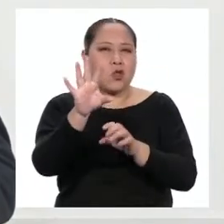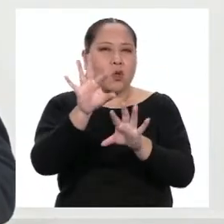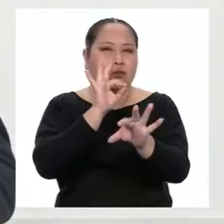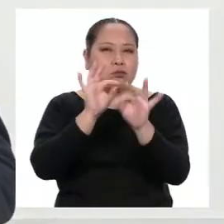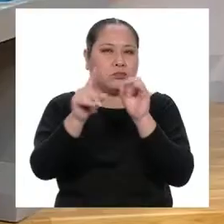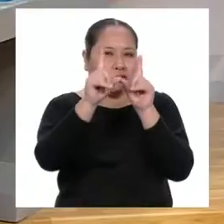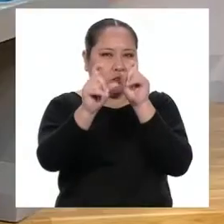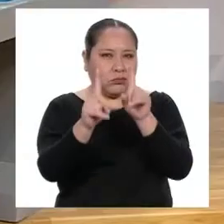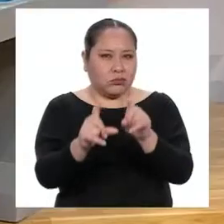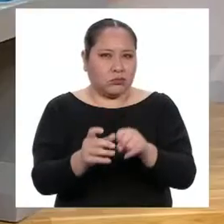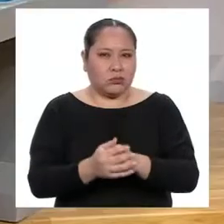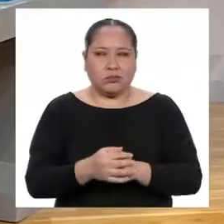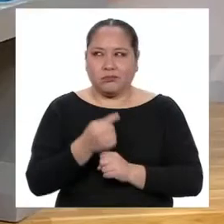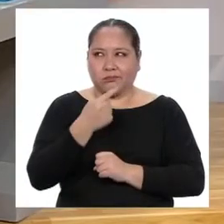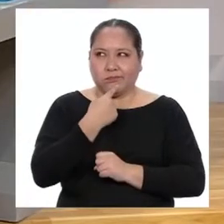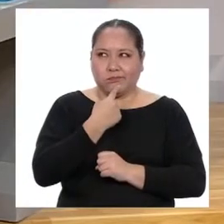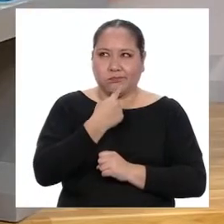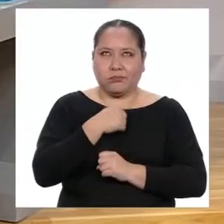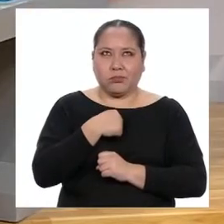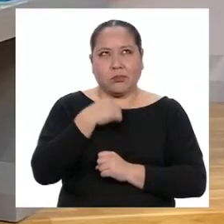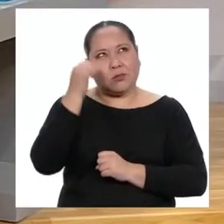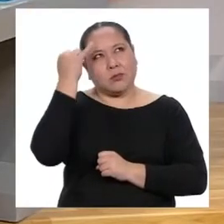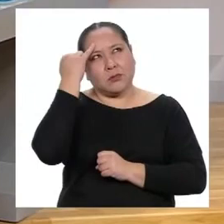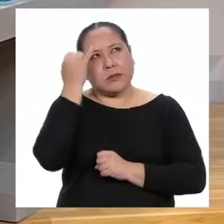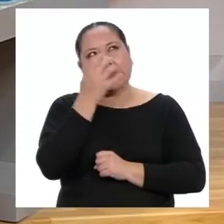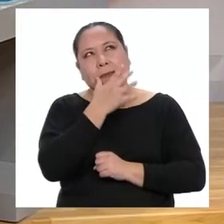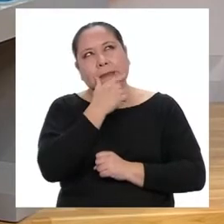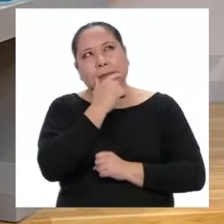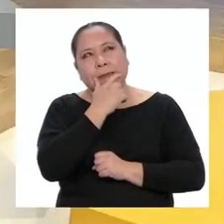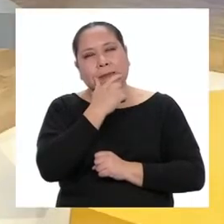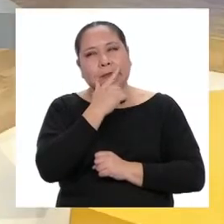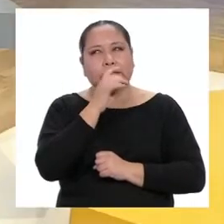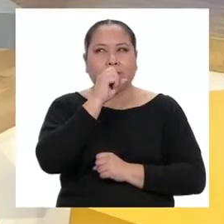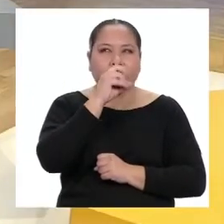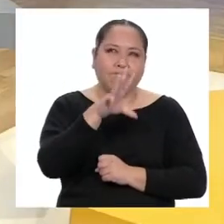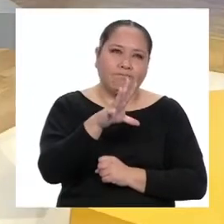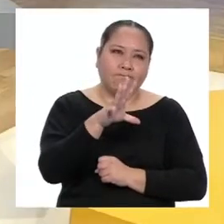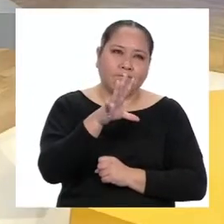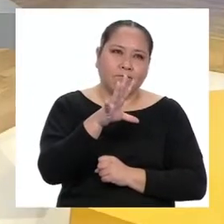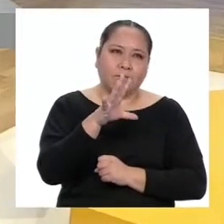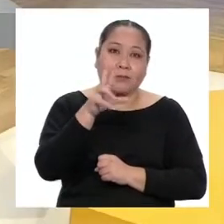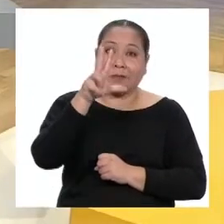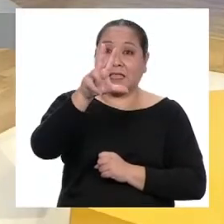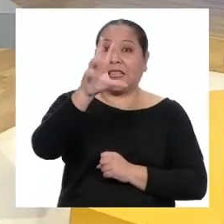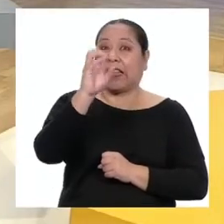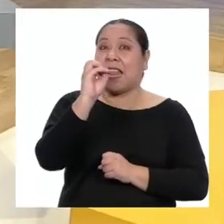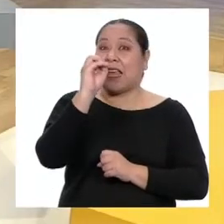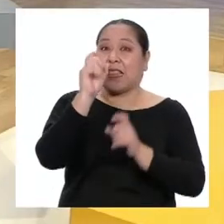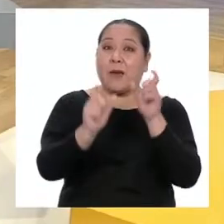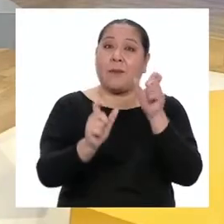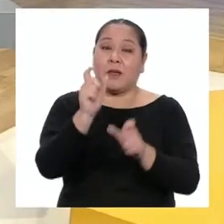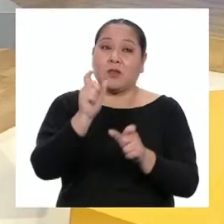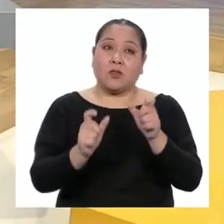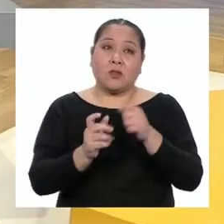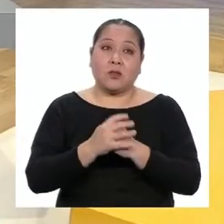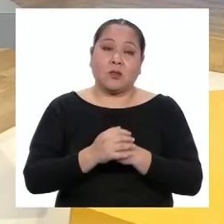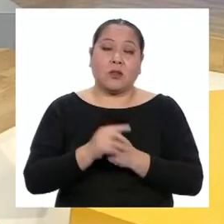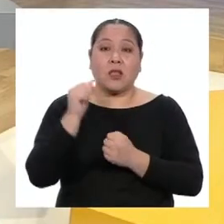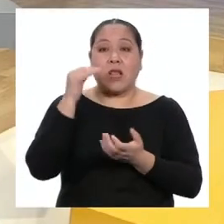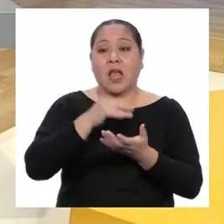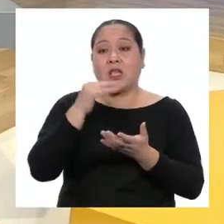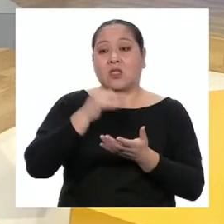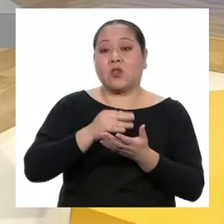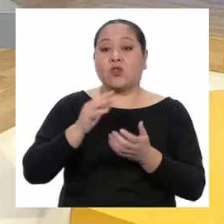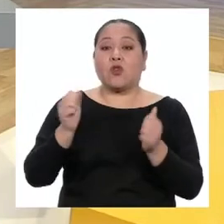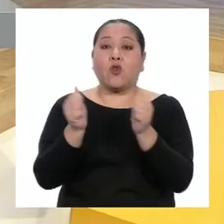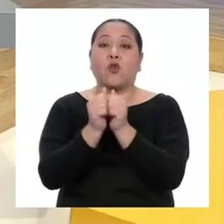¿Te parece? Yo propongo que sean 30 personas, entre estudiantes